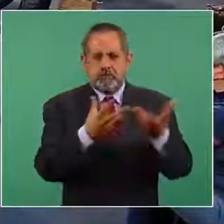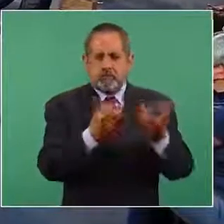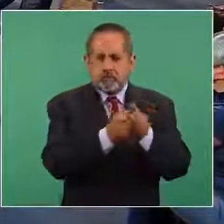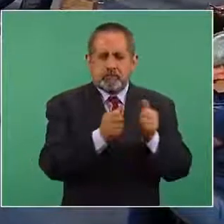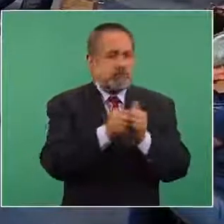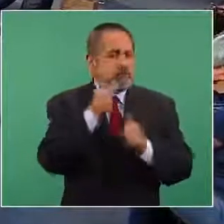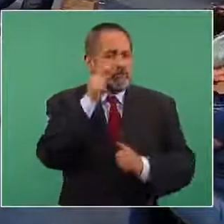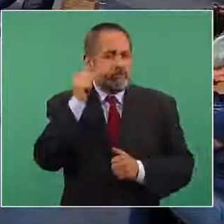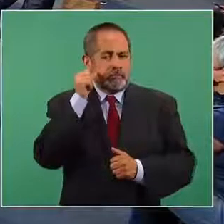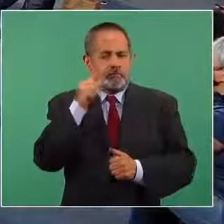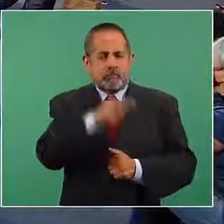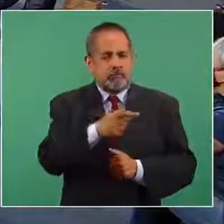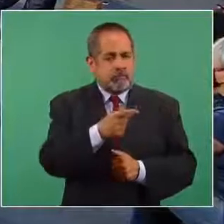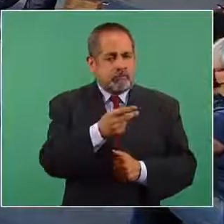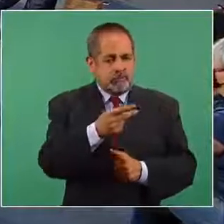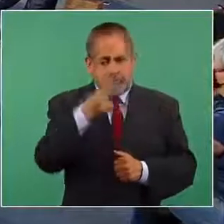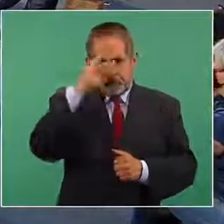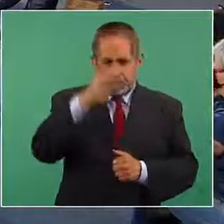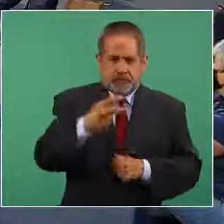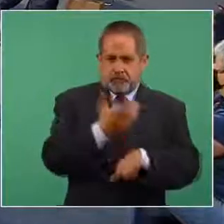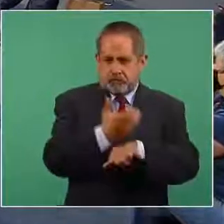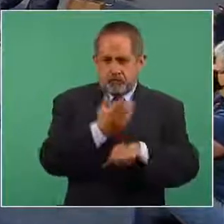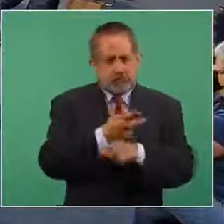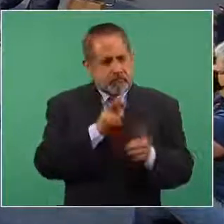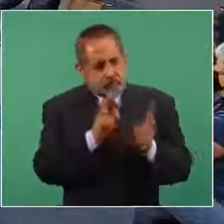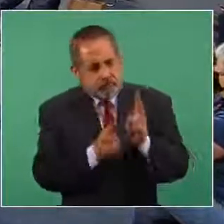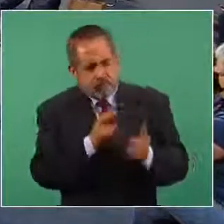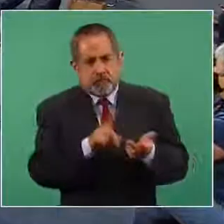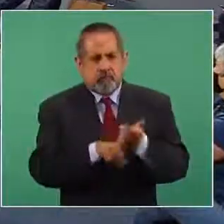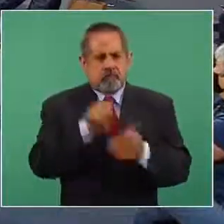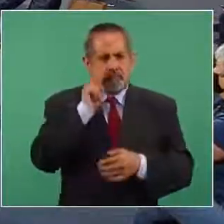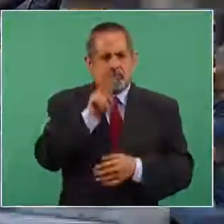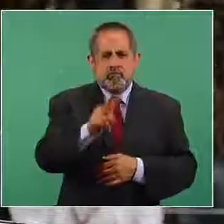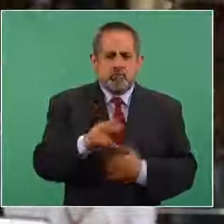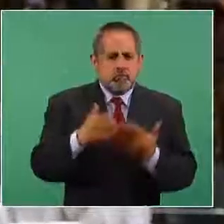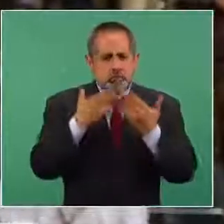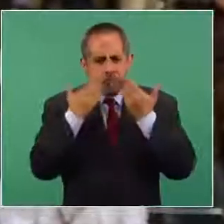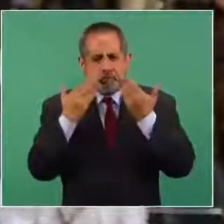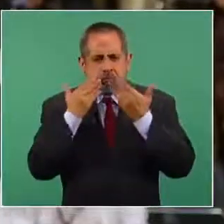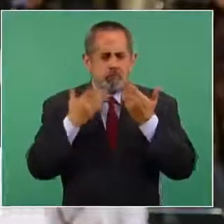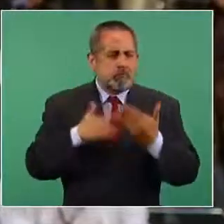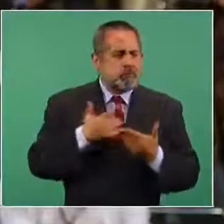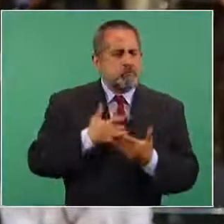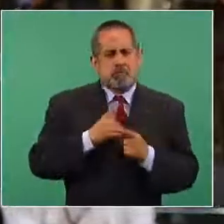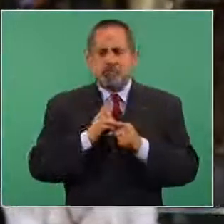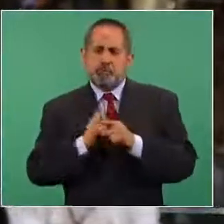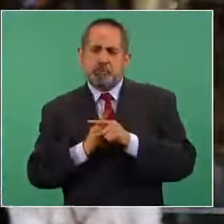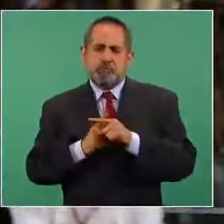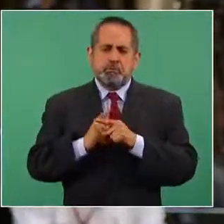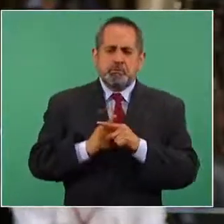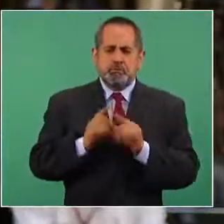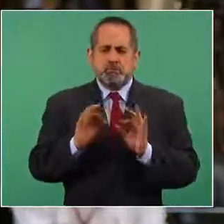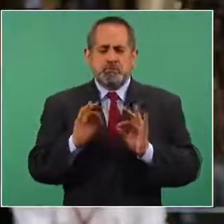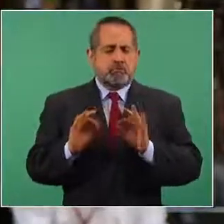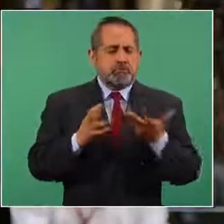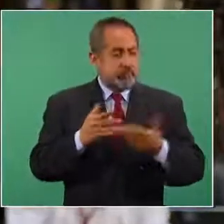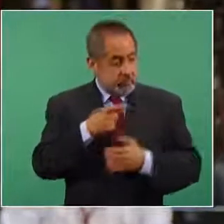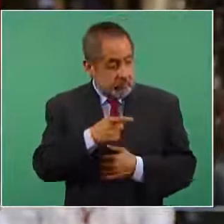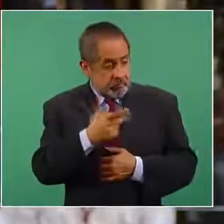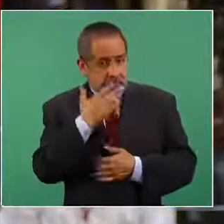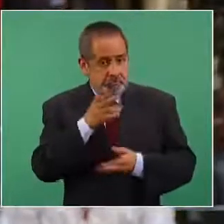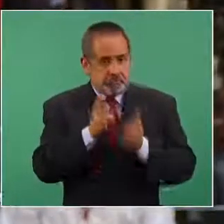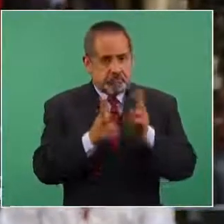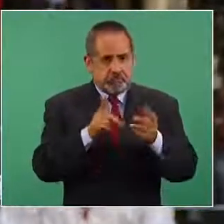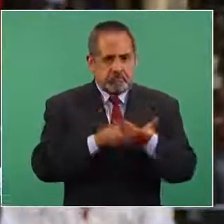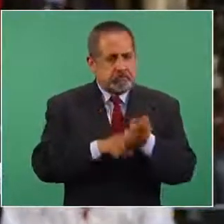sostuvieron ayer entre México y Estados Unidos. Lo vimos de un muy buen ánimo, incluso abordando los temas que a usted le